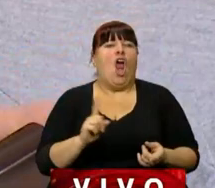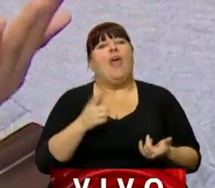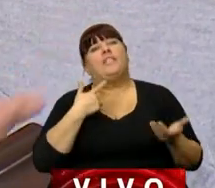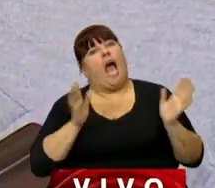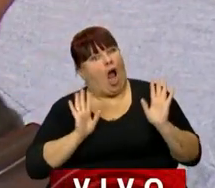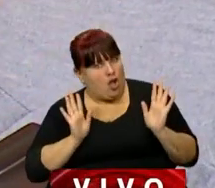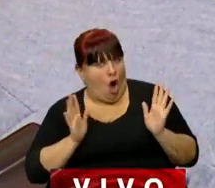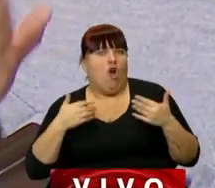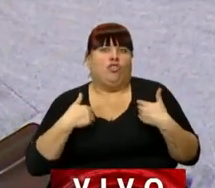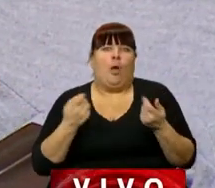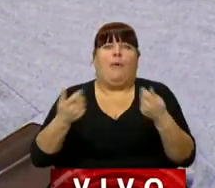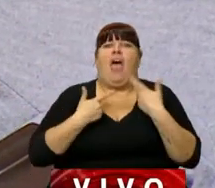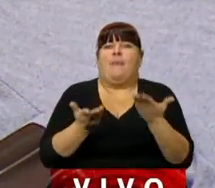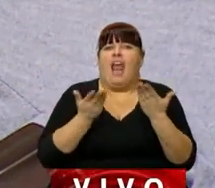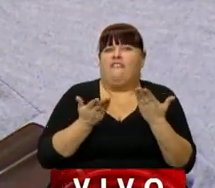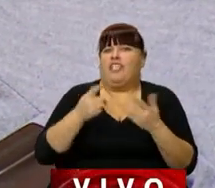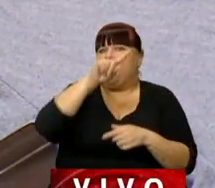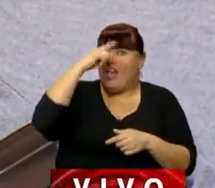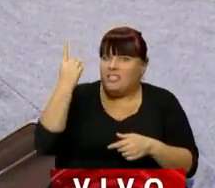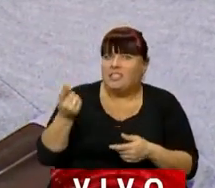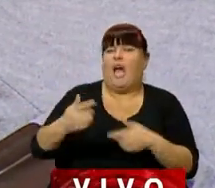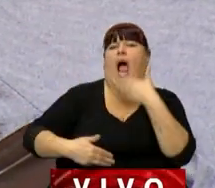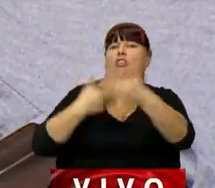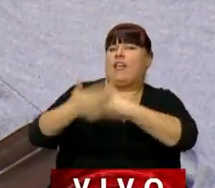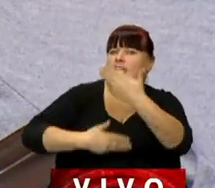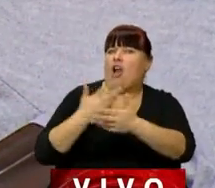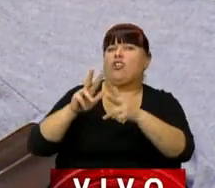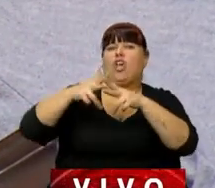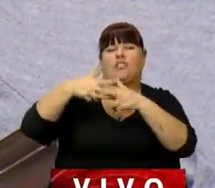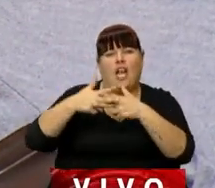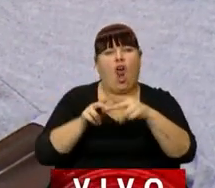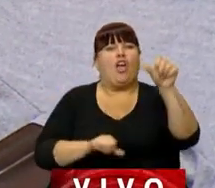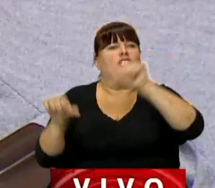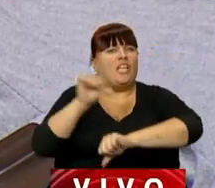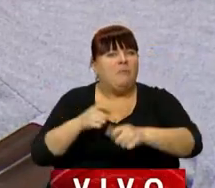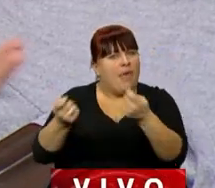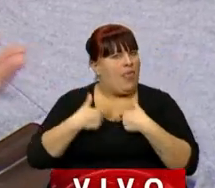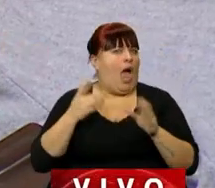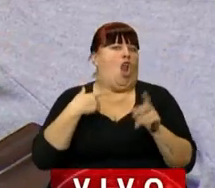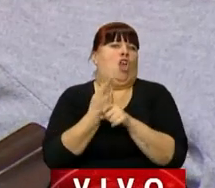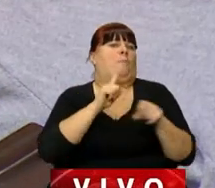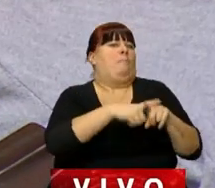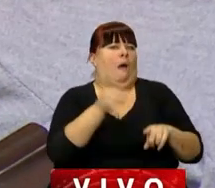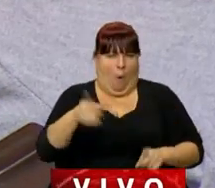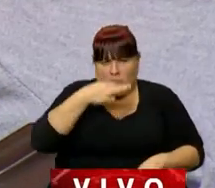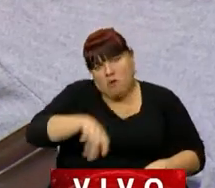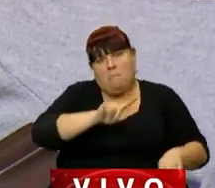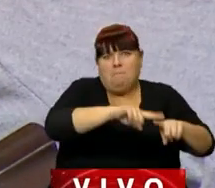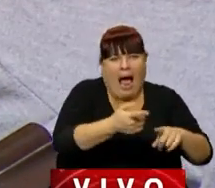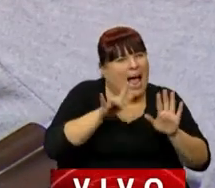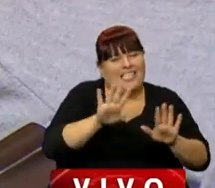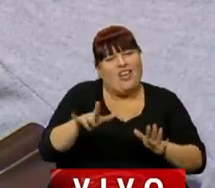dicen ah no yo uso todos los beneficios que me da el estado con su desarrollo científico y tecnológico no puedo hacer esto así no